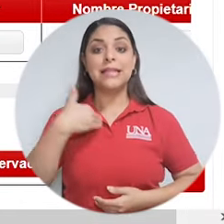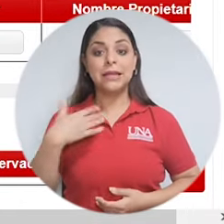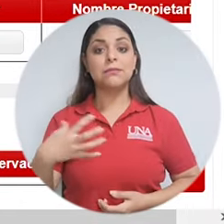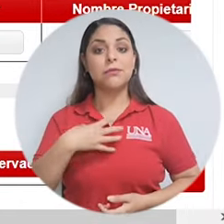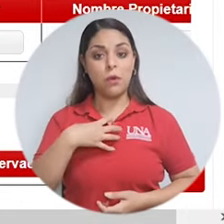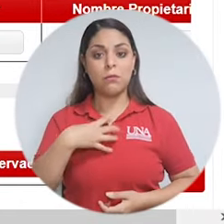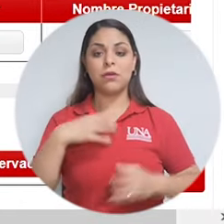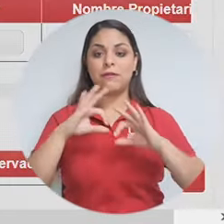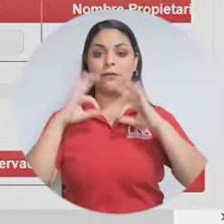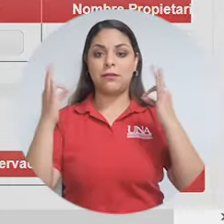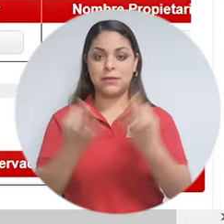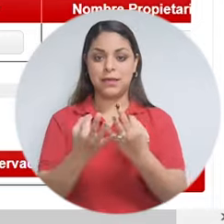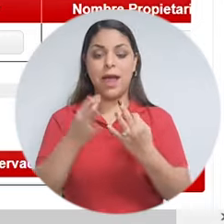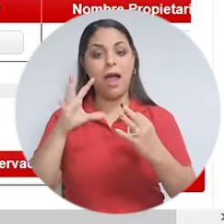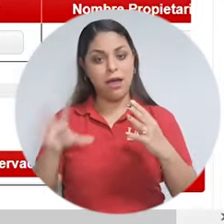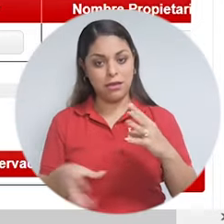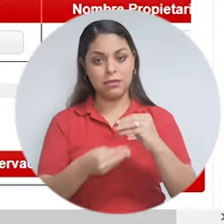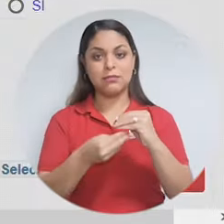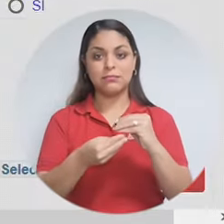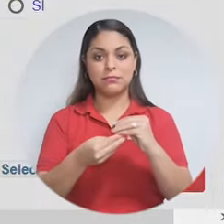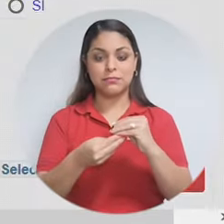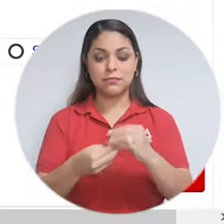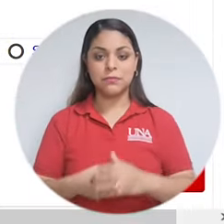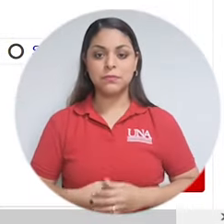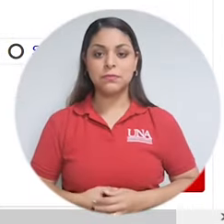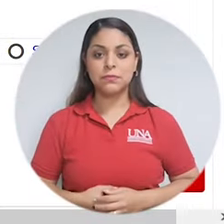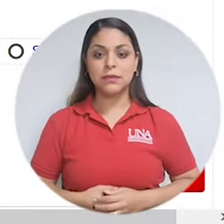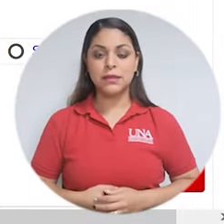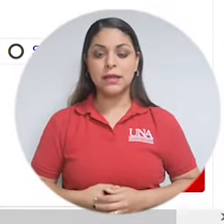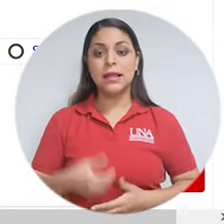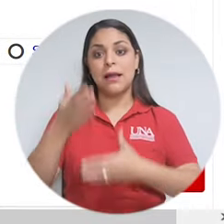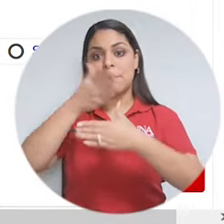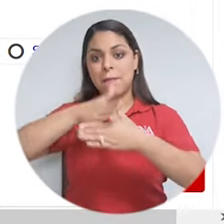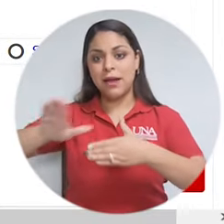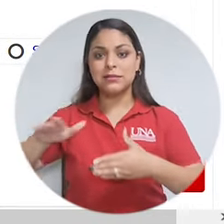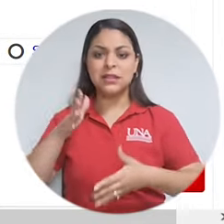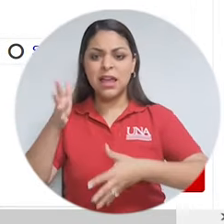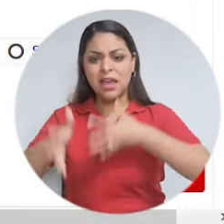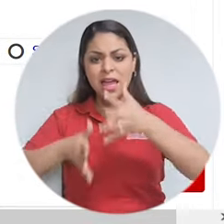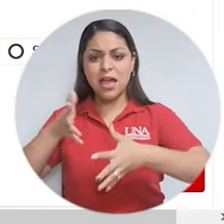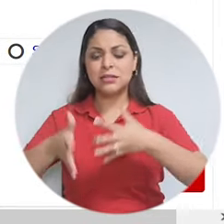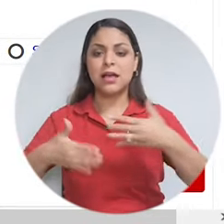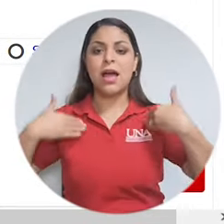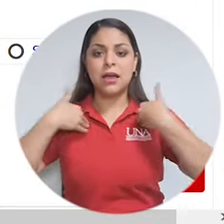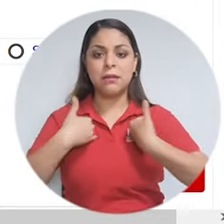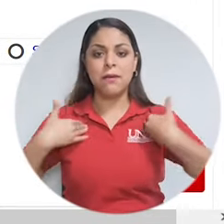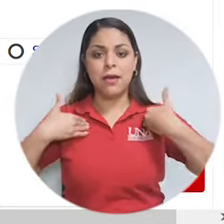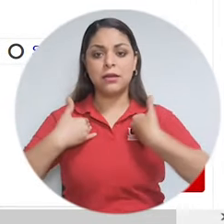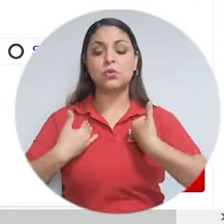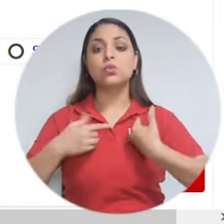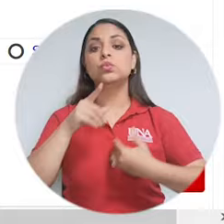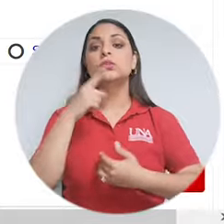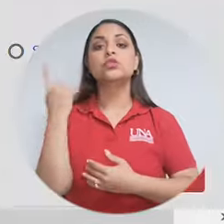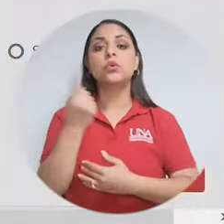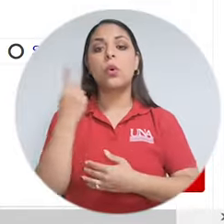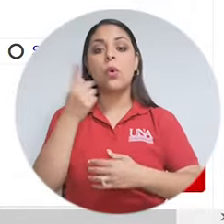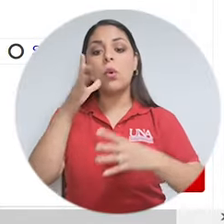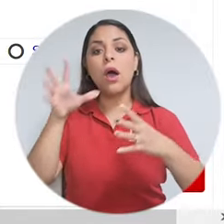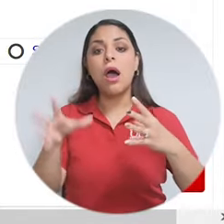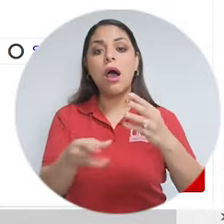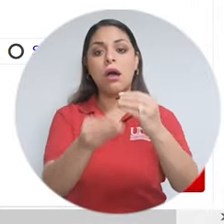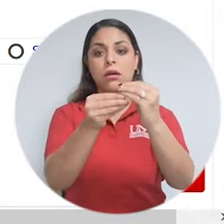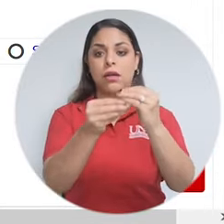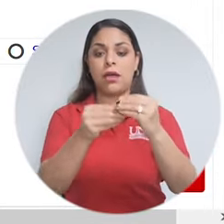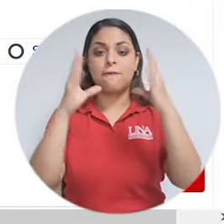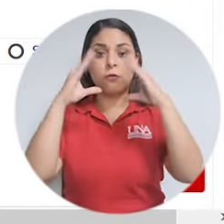el grupo familiar. En la sección de crianza de animales, únicamente complete la información